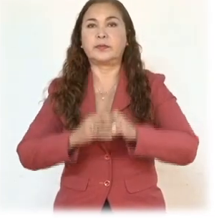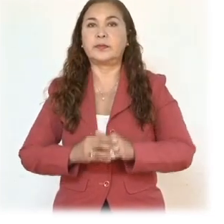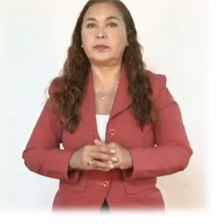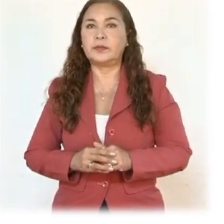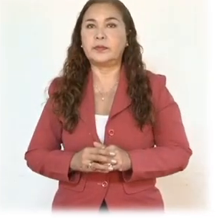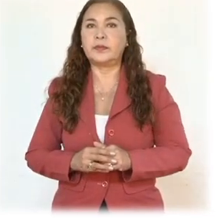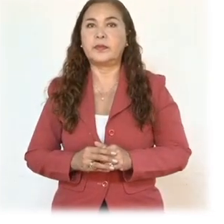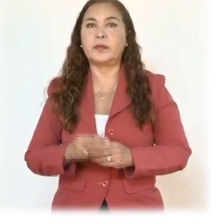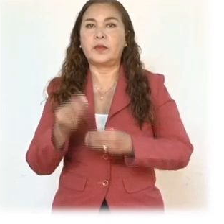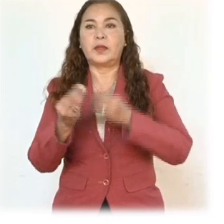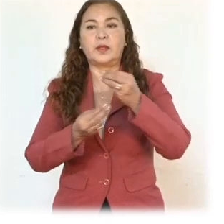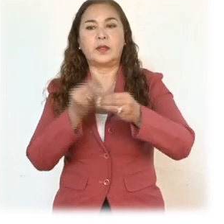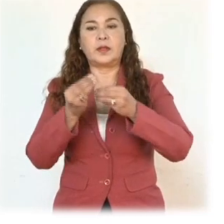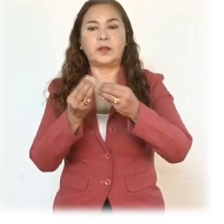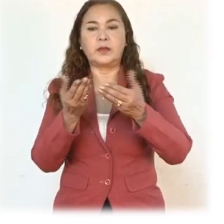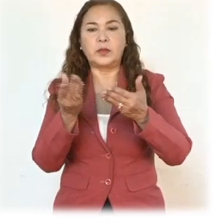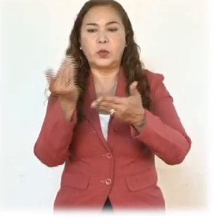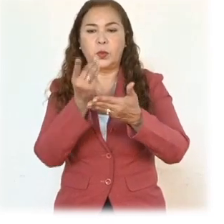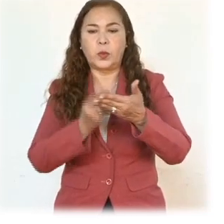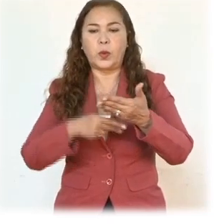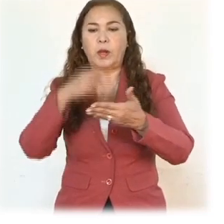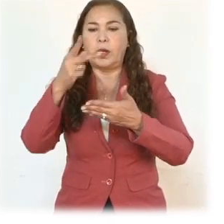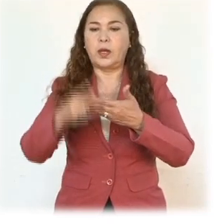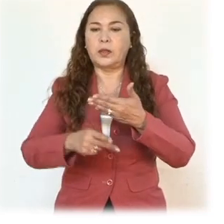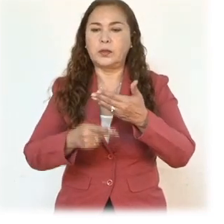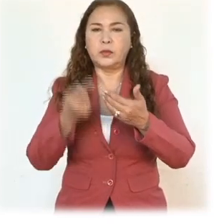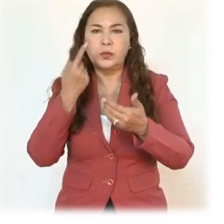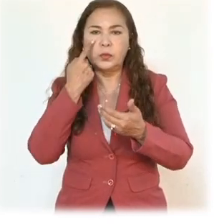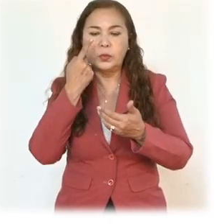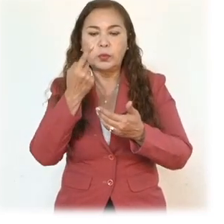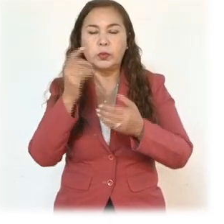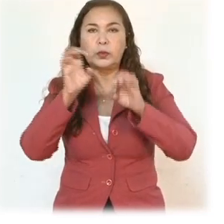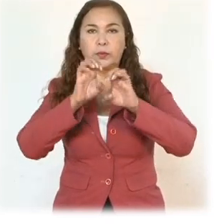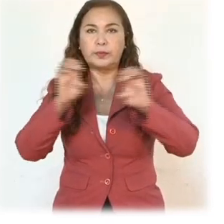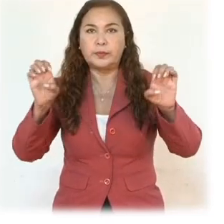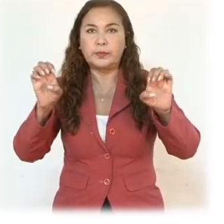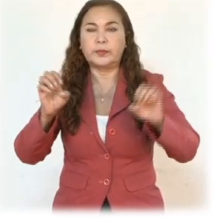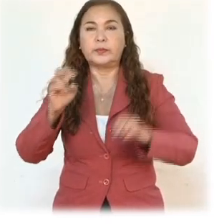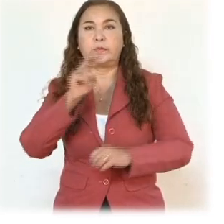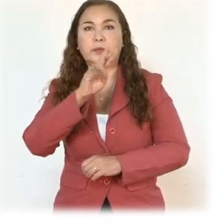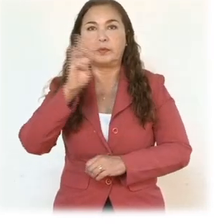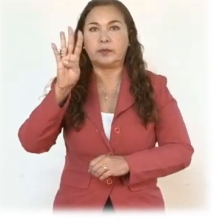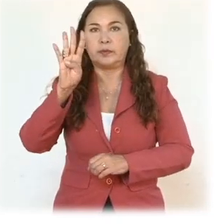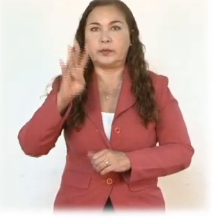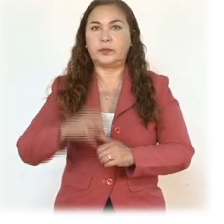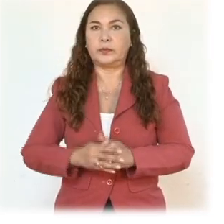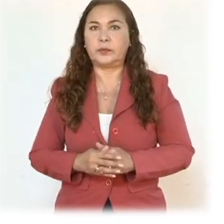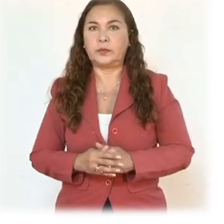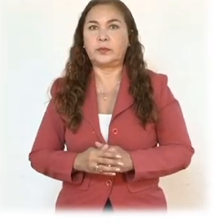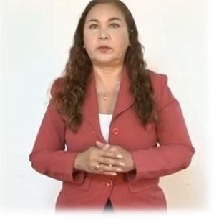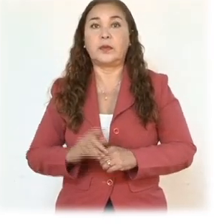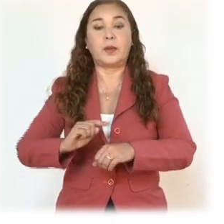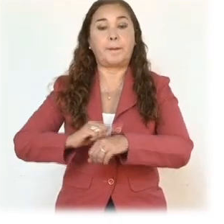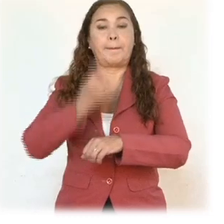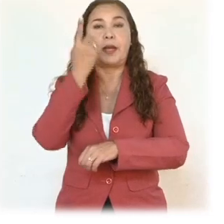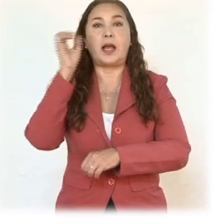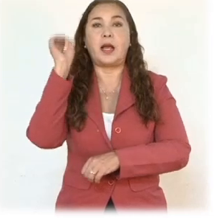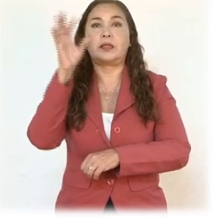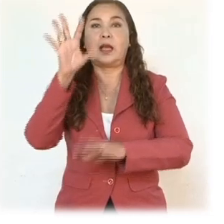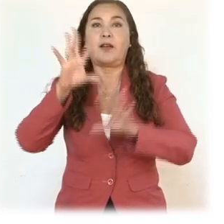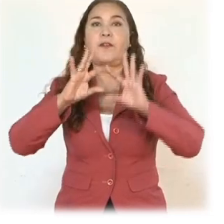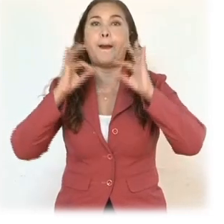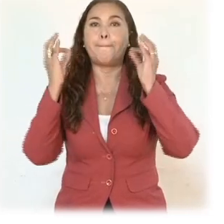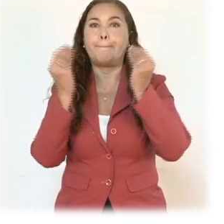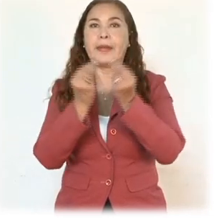17 diseño y revisión de planificación didáctica 24 primera asamblea